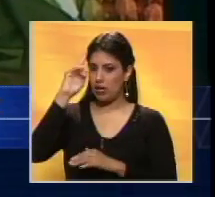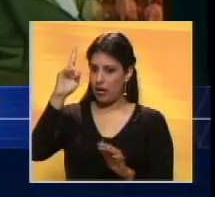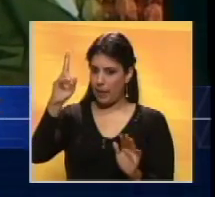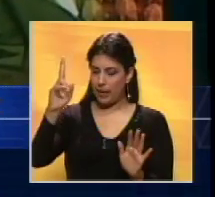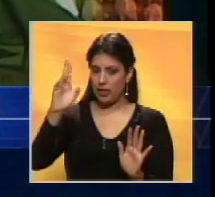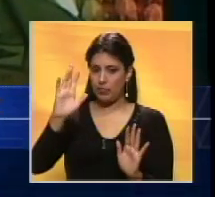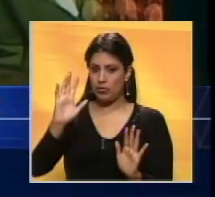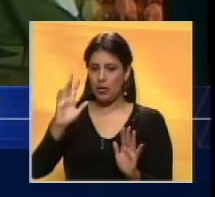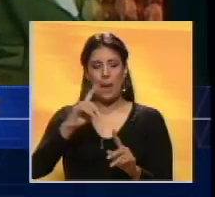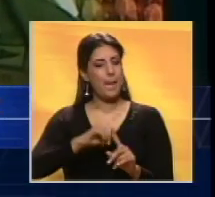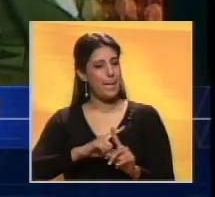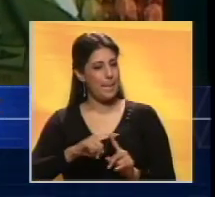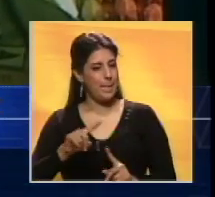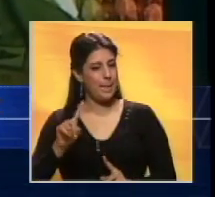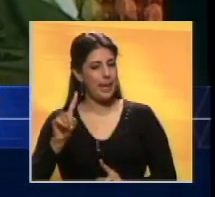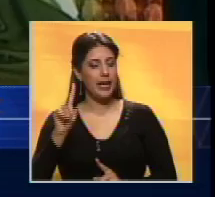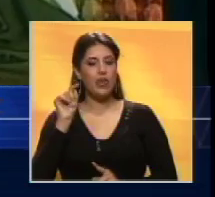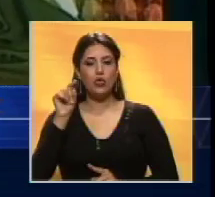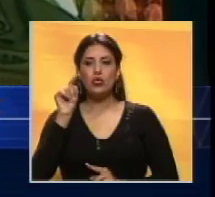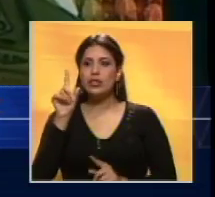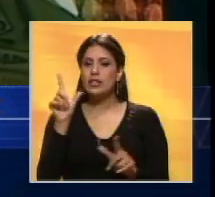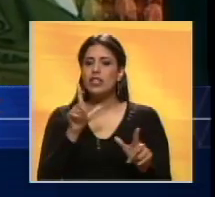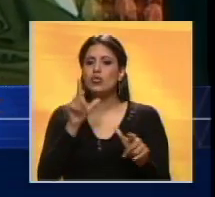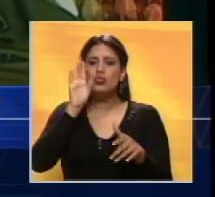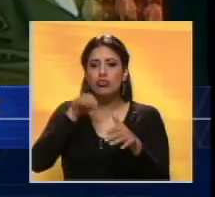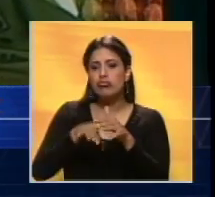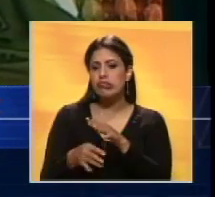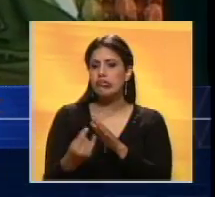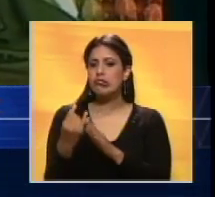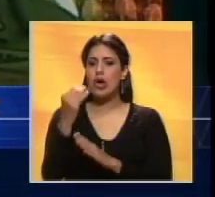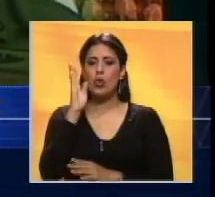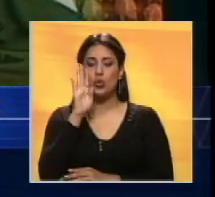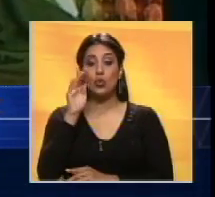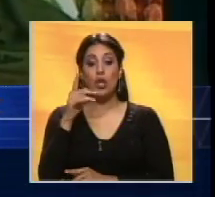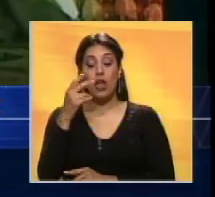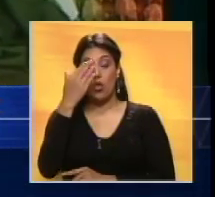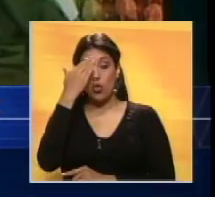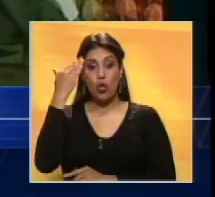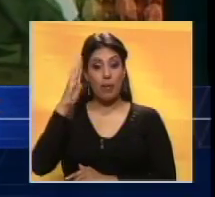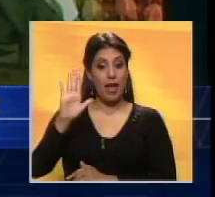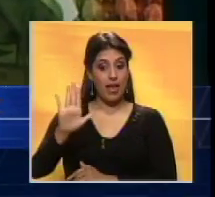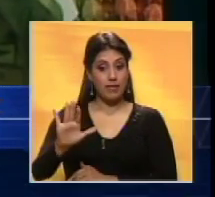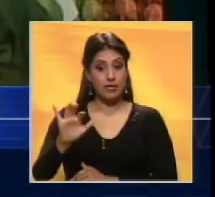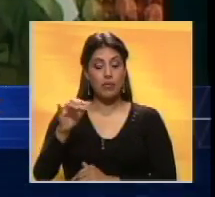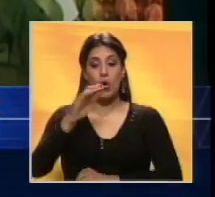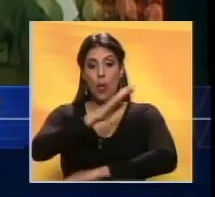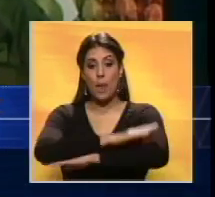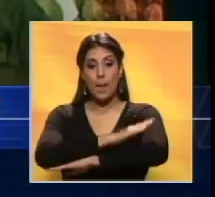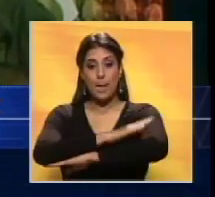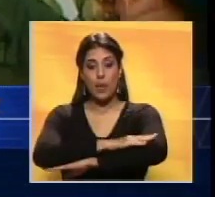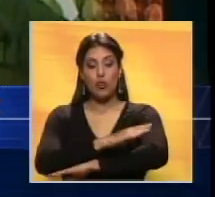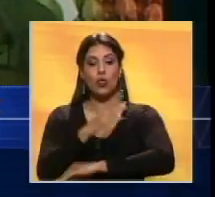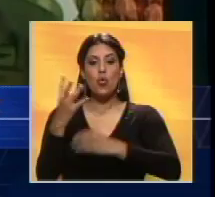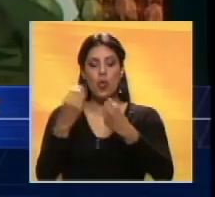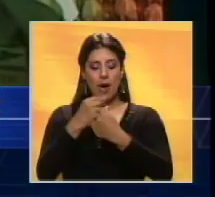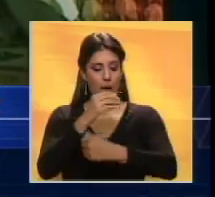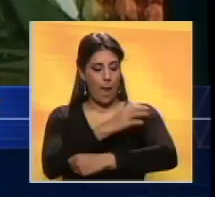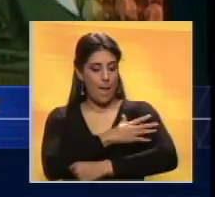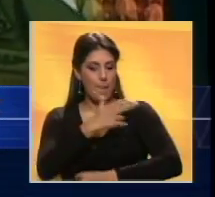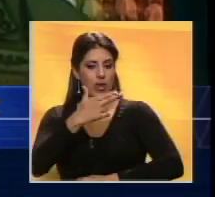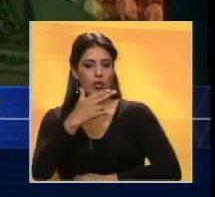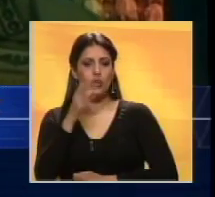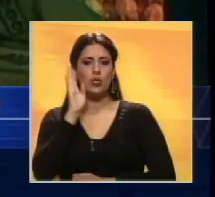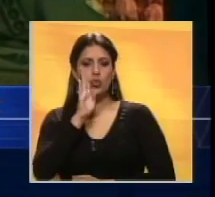respetamos, pero que subyace allí o subrepticiamente allí actúan con un brazo